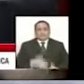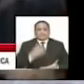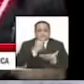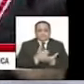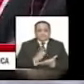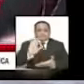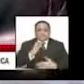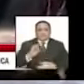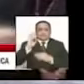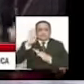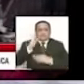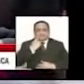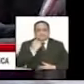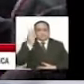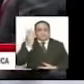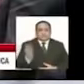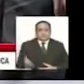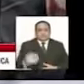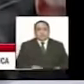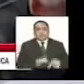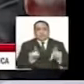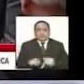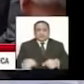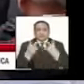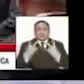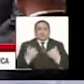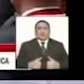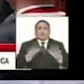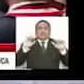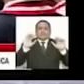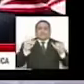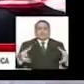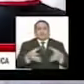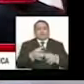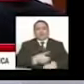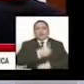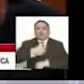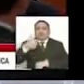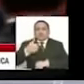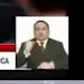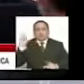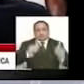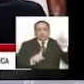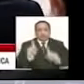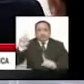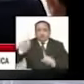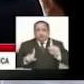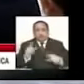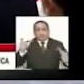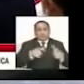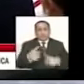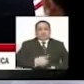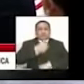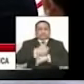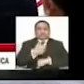brutal e inconducente, y que lo que se requeriría es la unidad nacional. Vamos a ver si su gabinete refleja eso